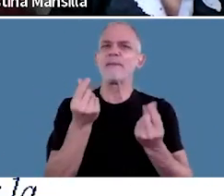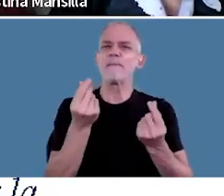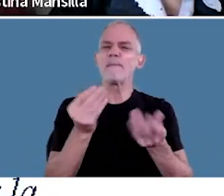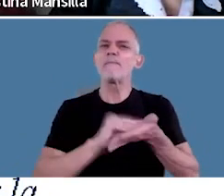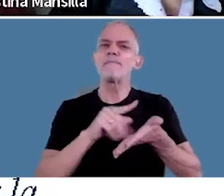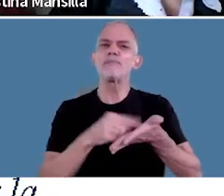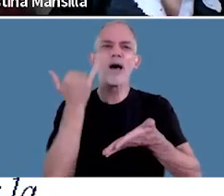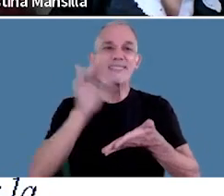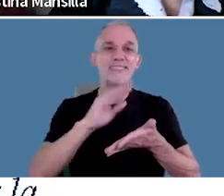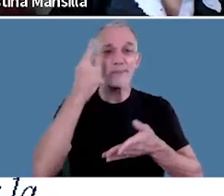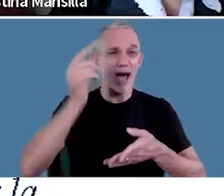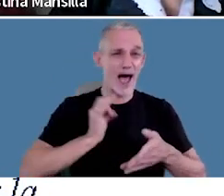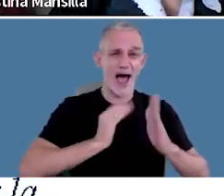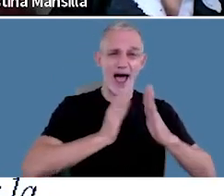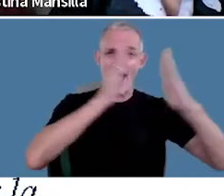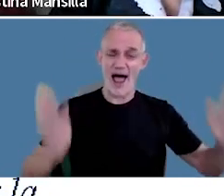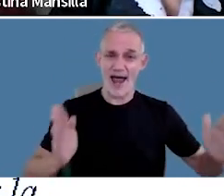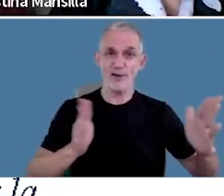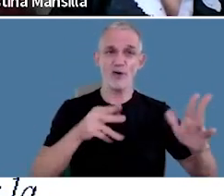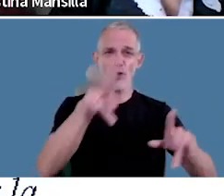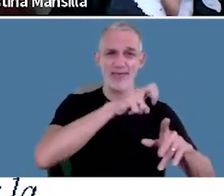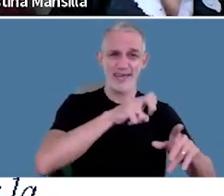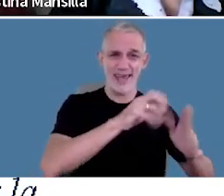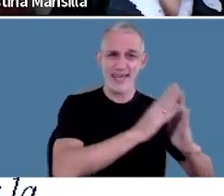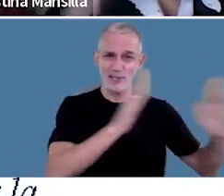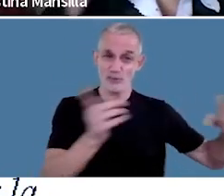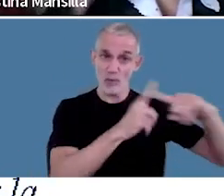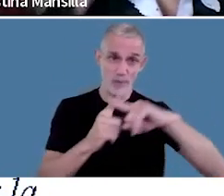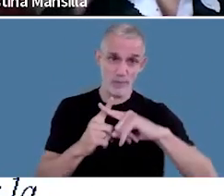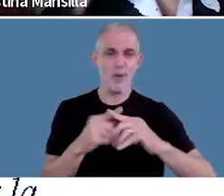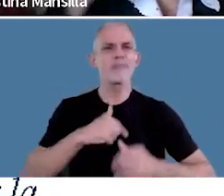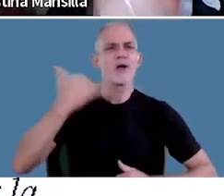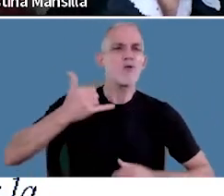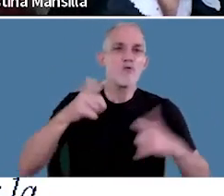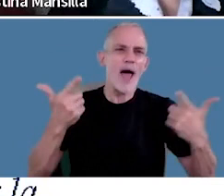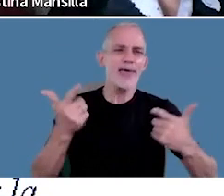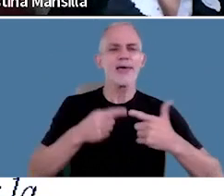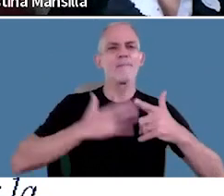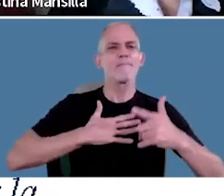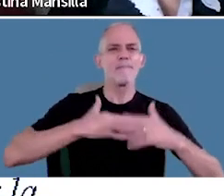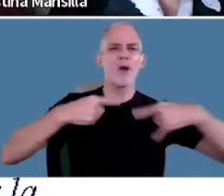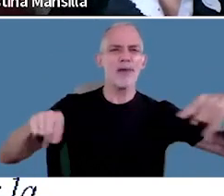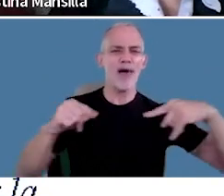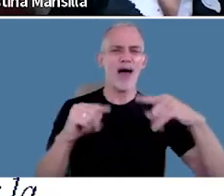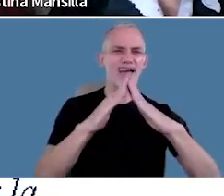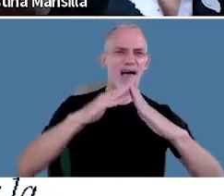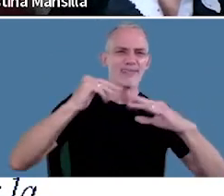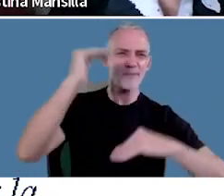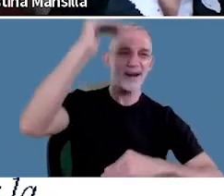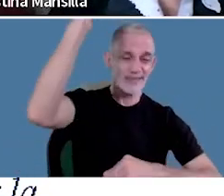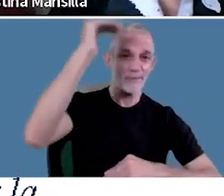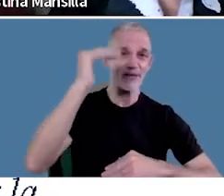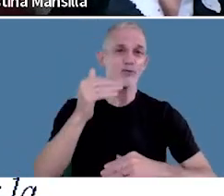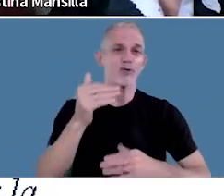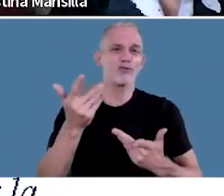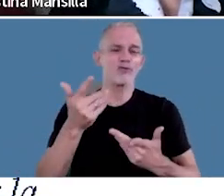vez anualizado de ese ingreso, que no registre tenencia de bienes informados por la Administración Nacional